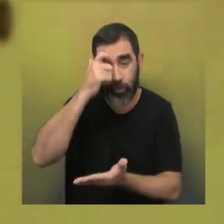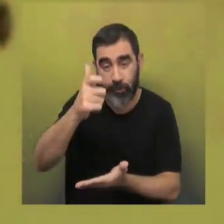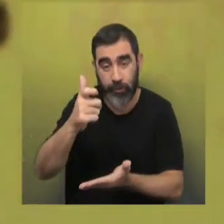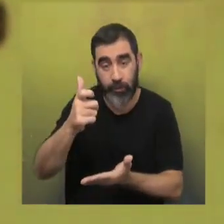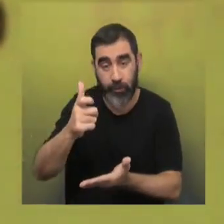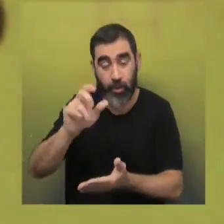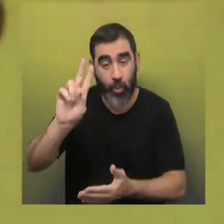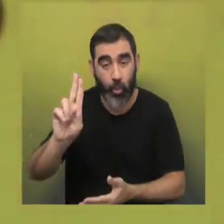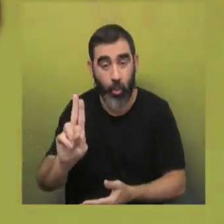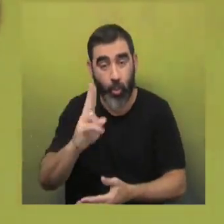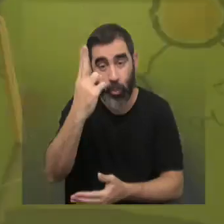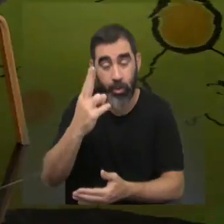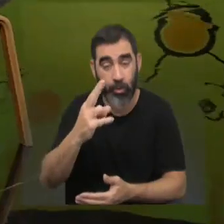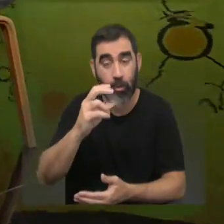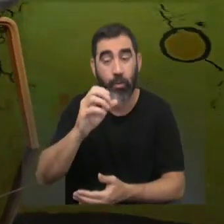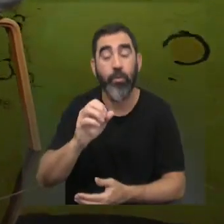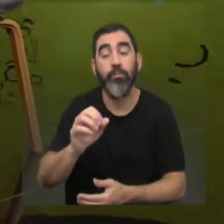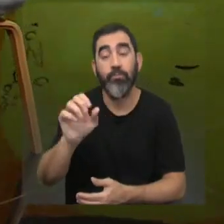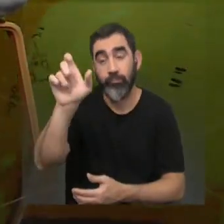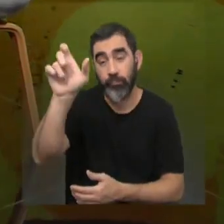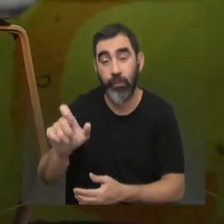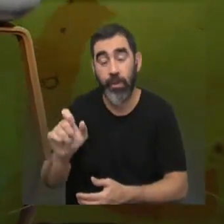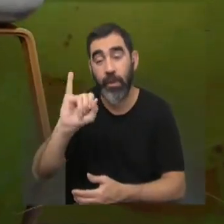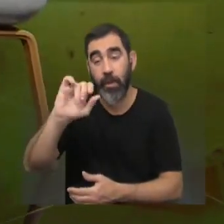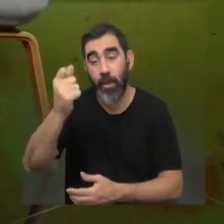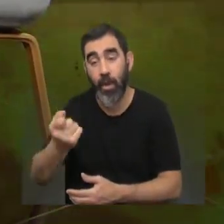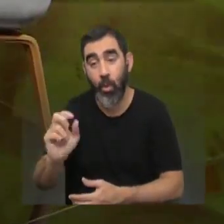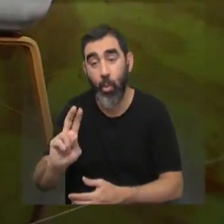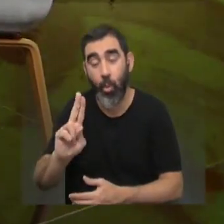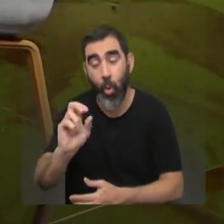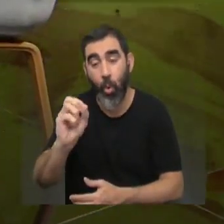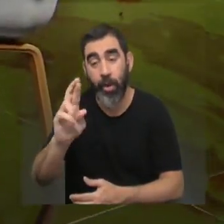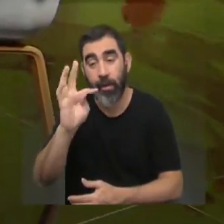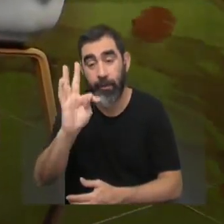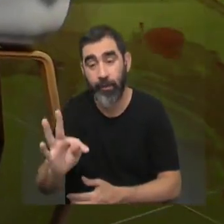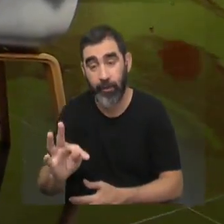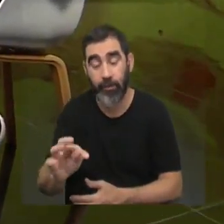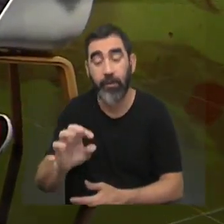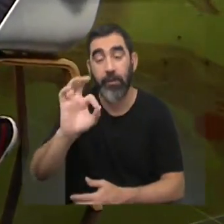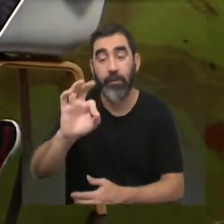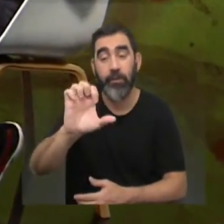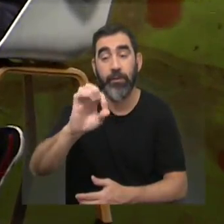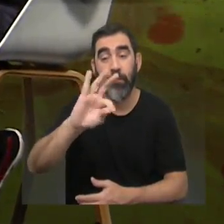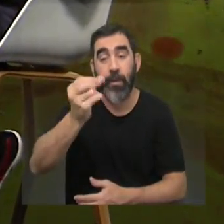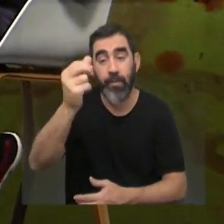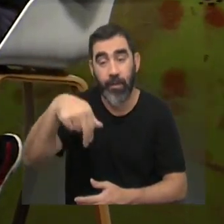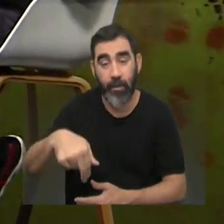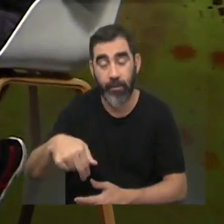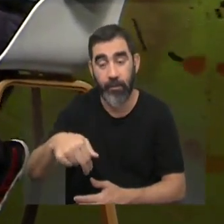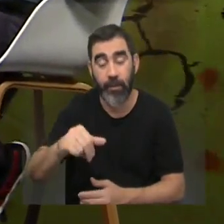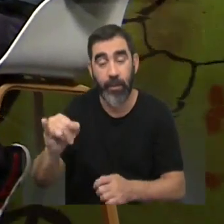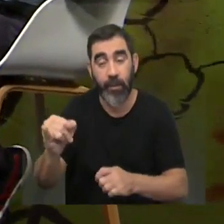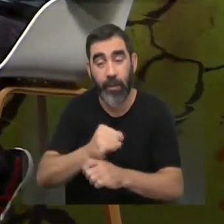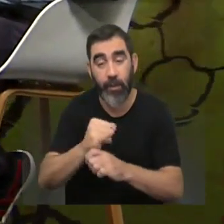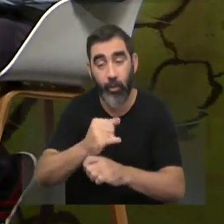los locatarios, a Sergio Jovine, de Inteligencia Artificial y Big Data de la Universidad Ort, a Sebastián Urchitel, del Instituto